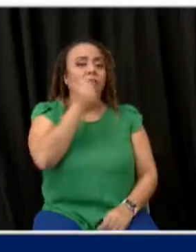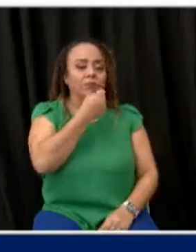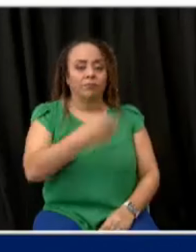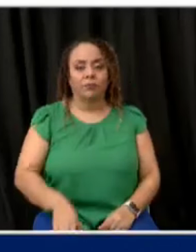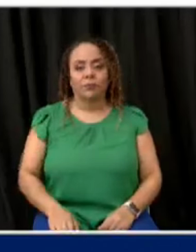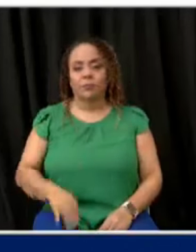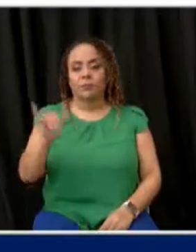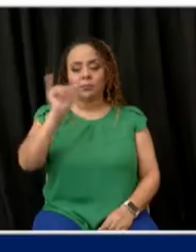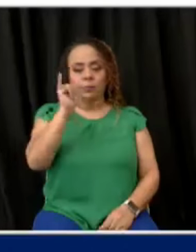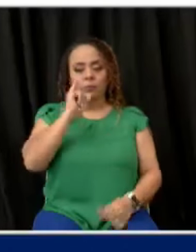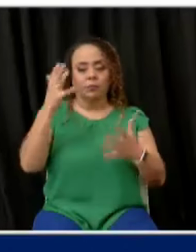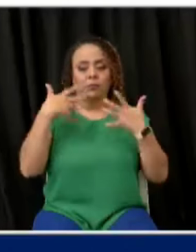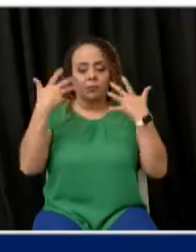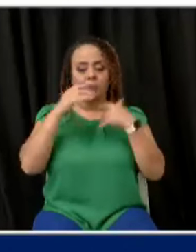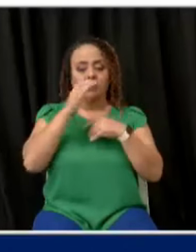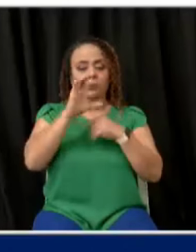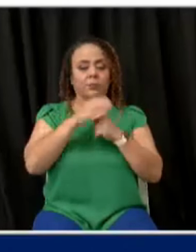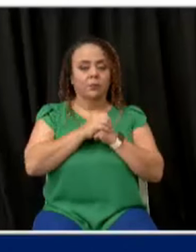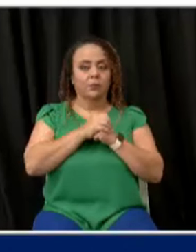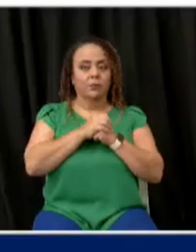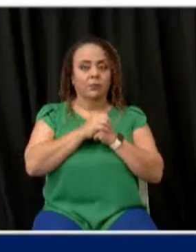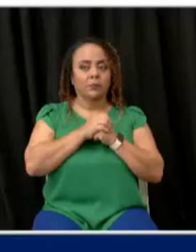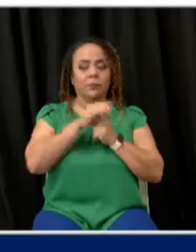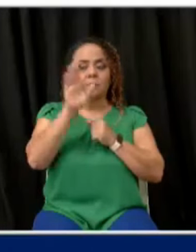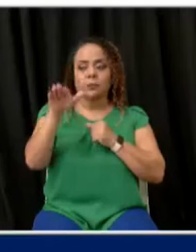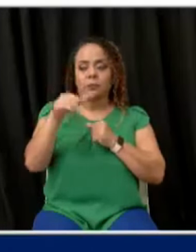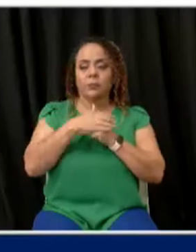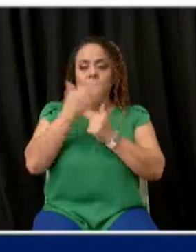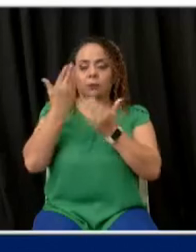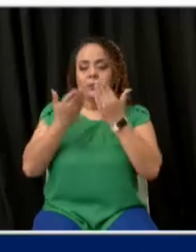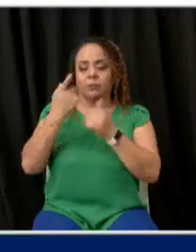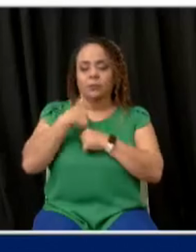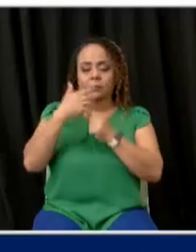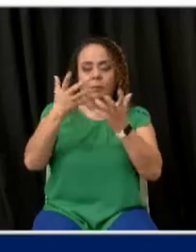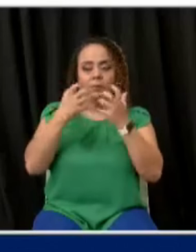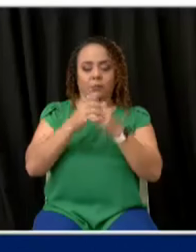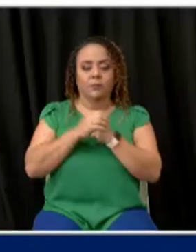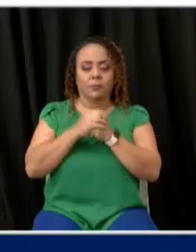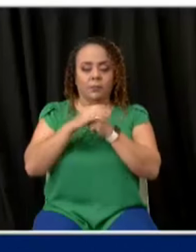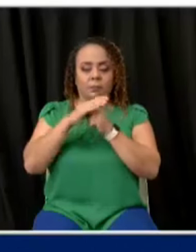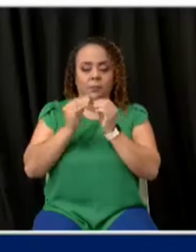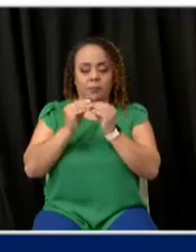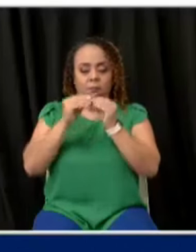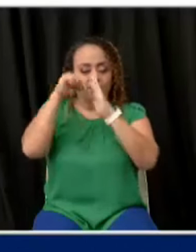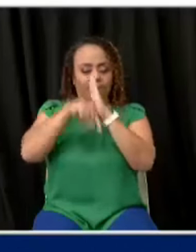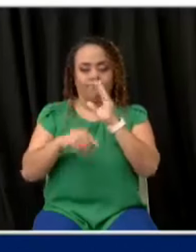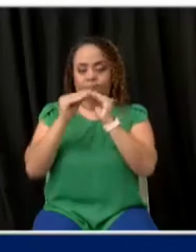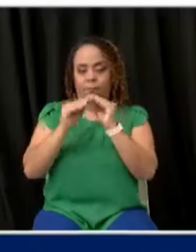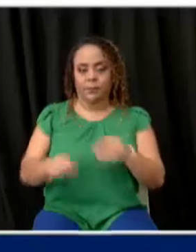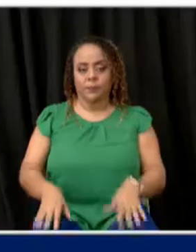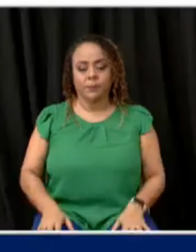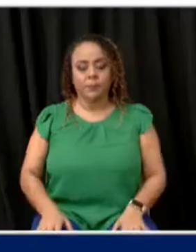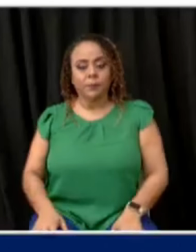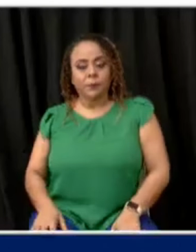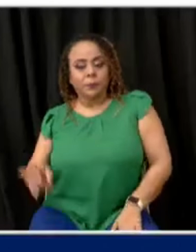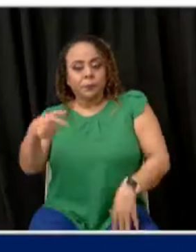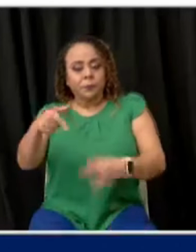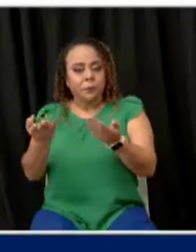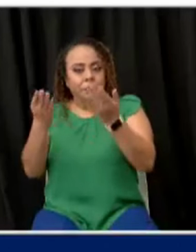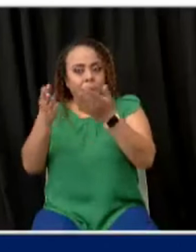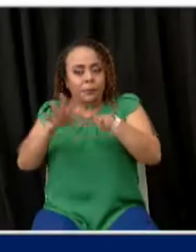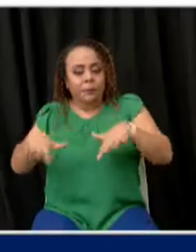restaurantes también son ambientes calientes. Doctor, tal vez ahí quisiera que nos amplíe un poquitito más. Estos ambientes